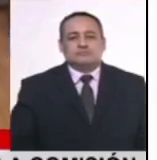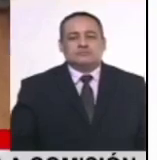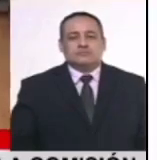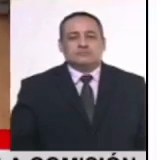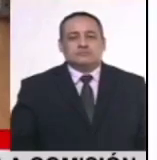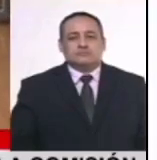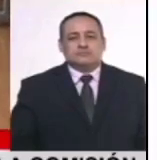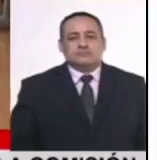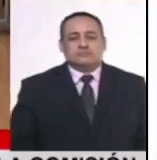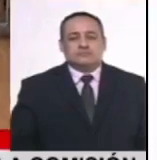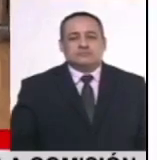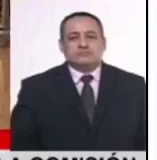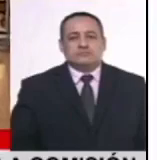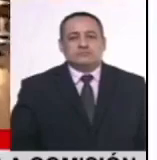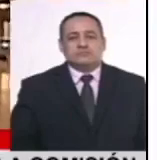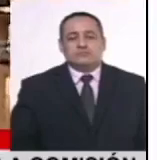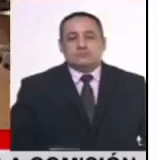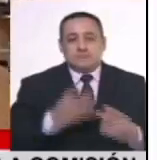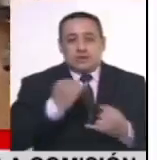Ese es el último, ¿no?